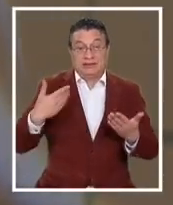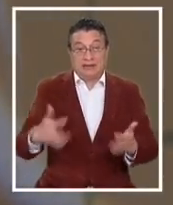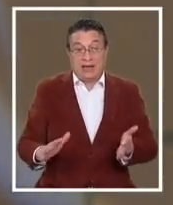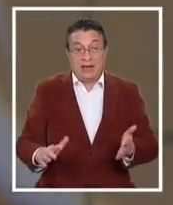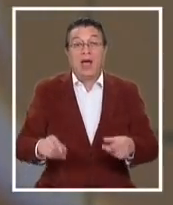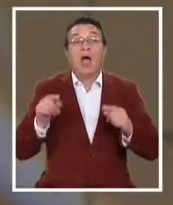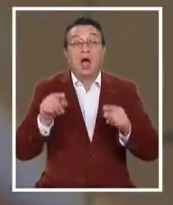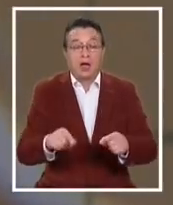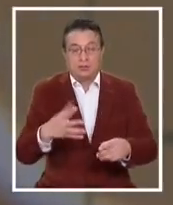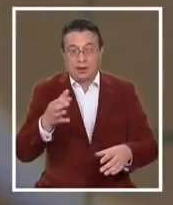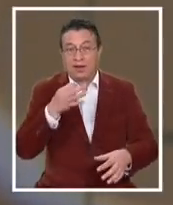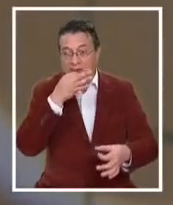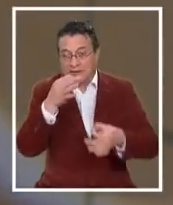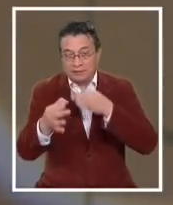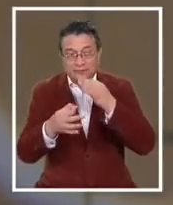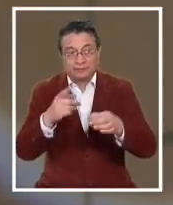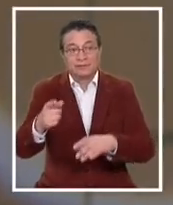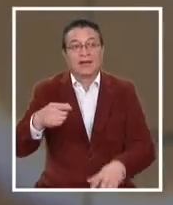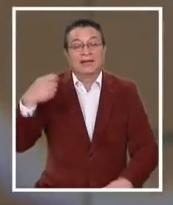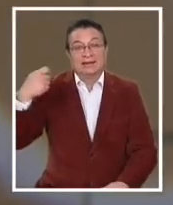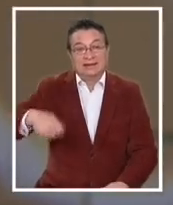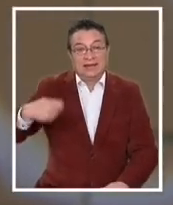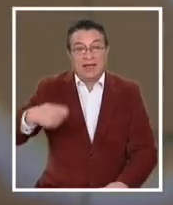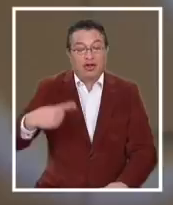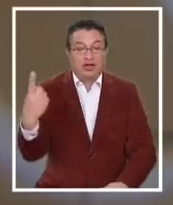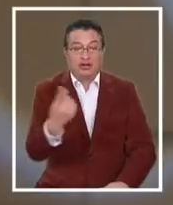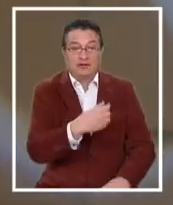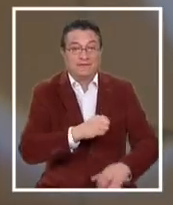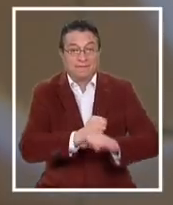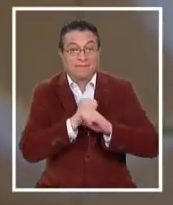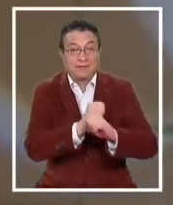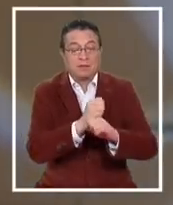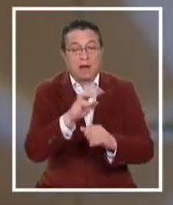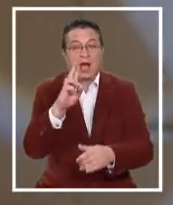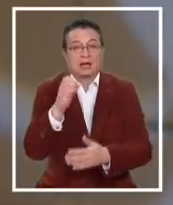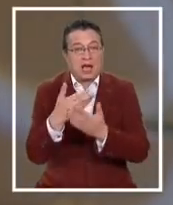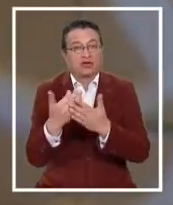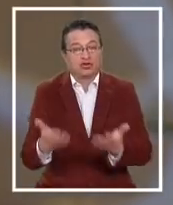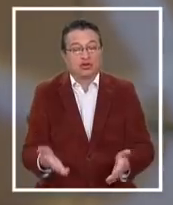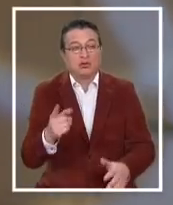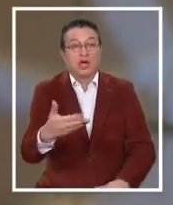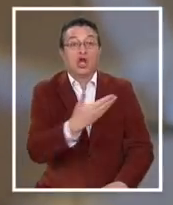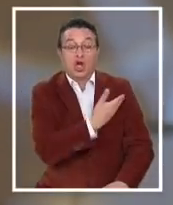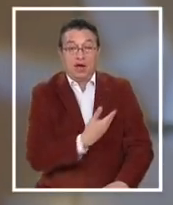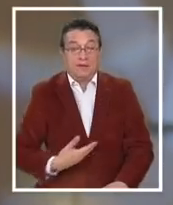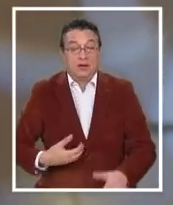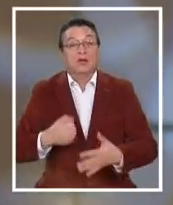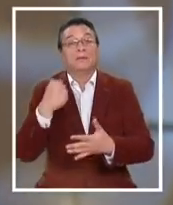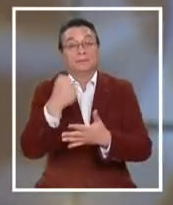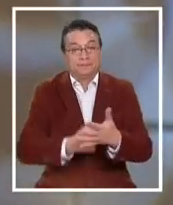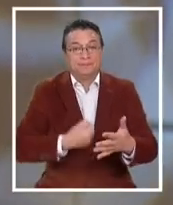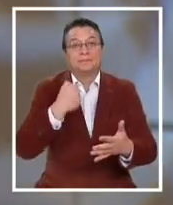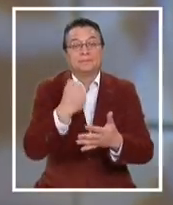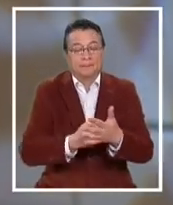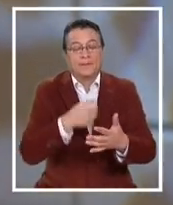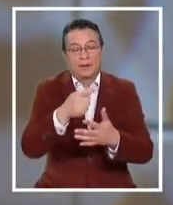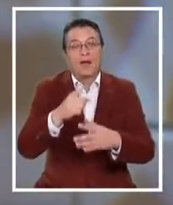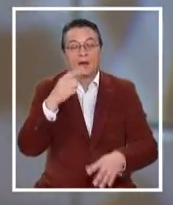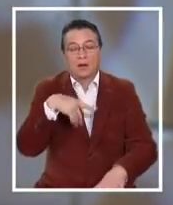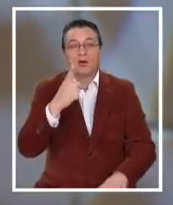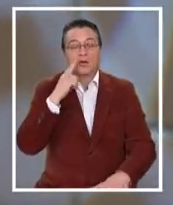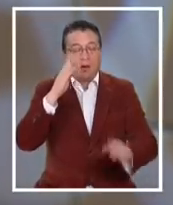Y hay una cuestión que decían los senadores y senadoras de oposición que creo que tiene mucha razón. Que el gobierno insiste con la idea